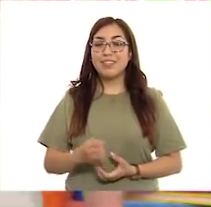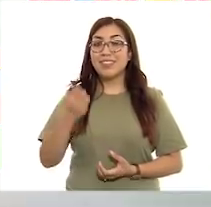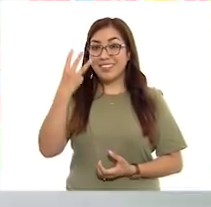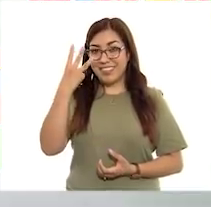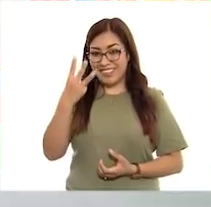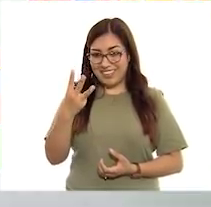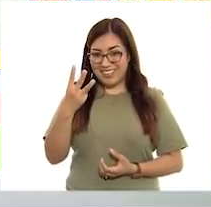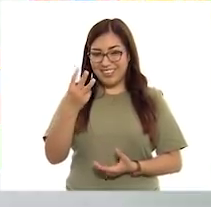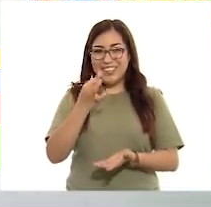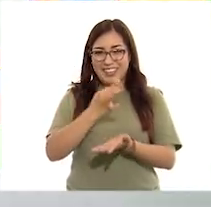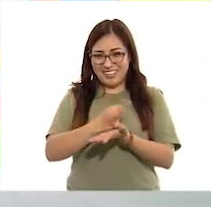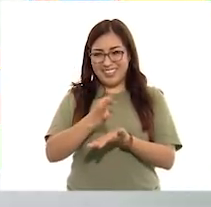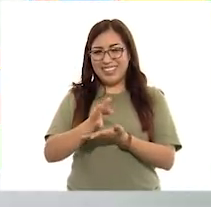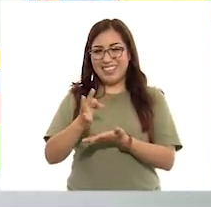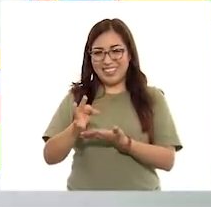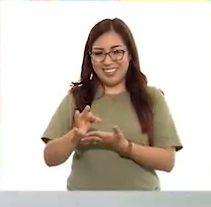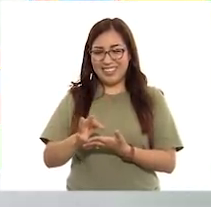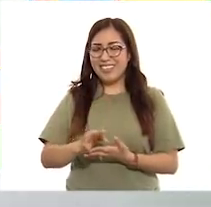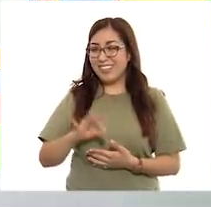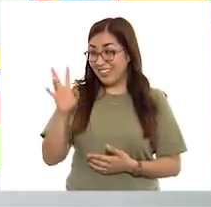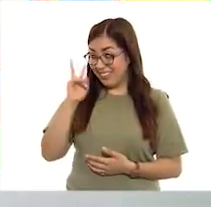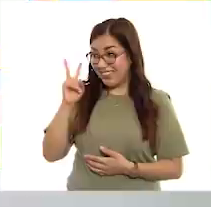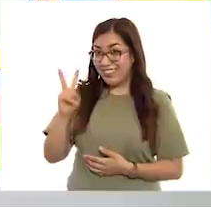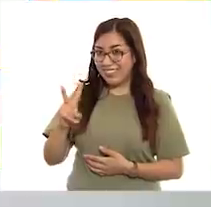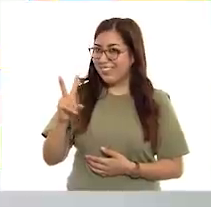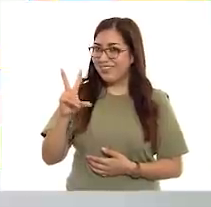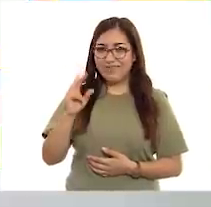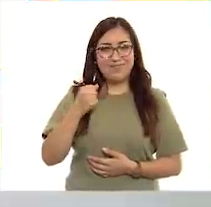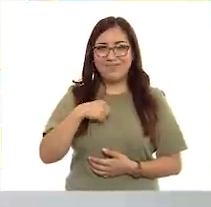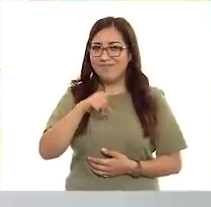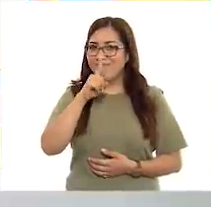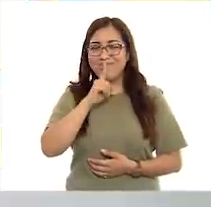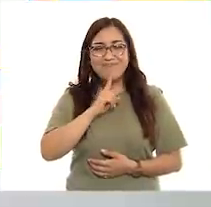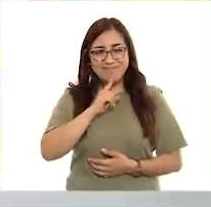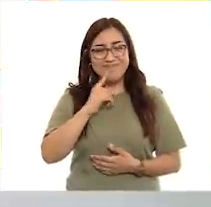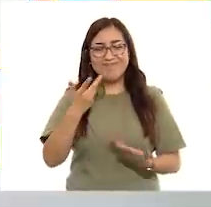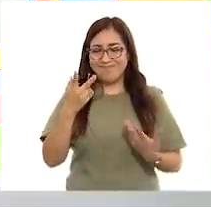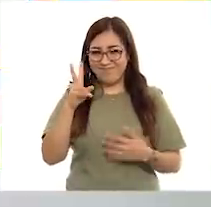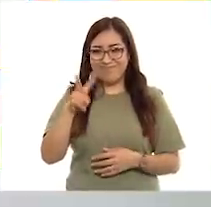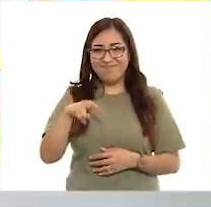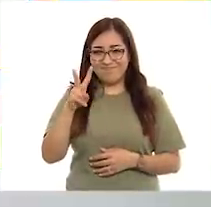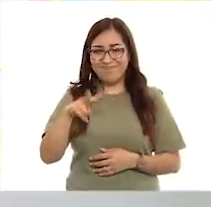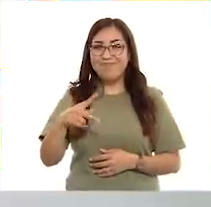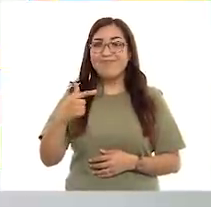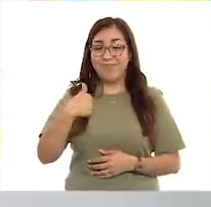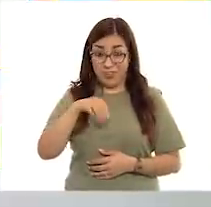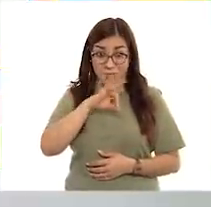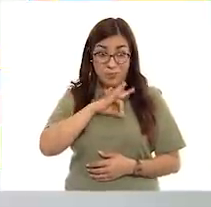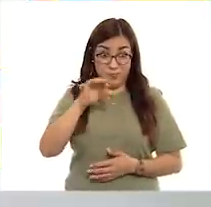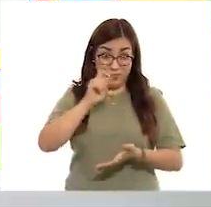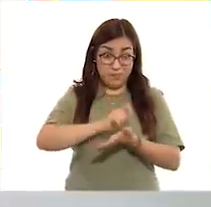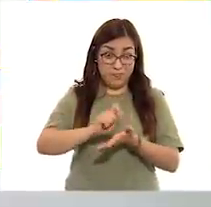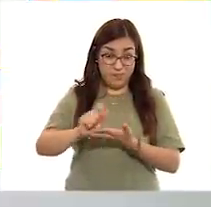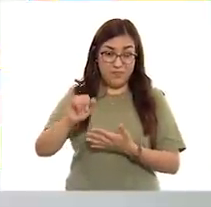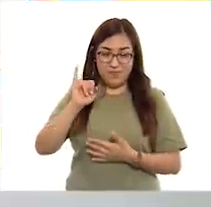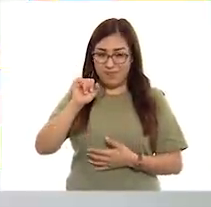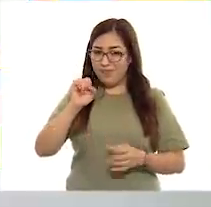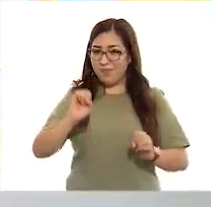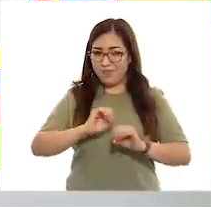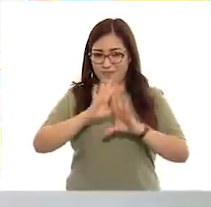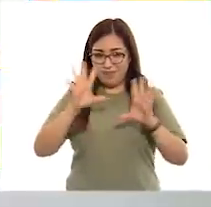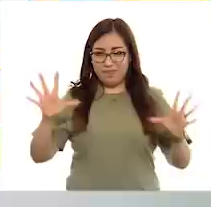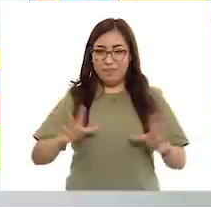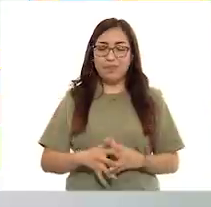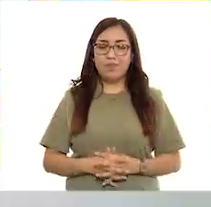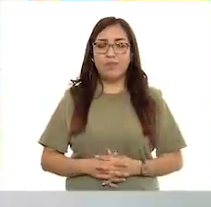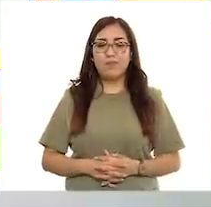tres. Ya viste, no te mentí. No mentiste. Las voy a registrar yo, ¿sí? Muy bien. Son